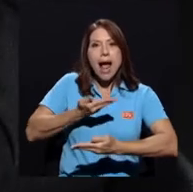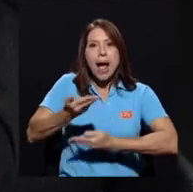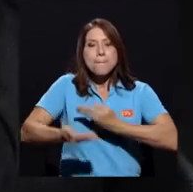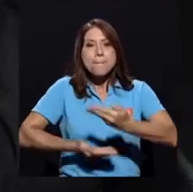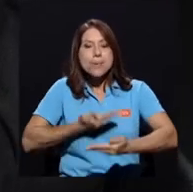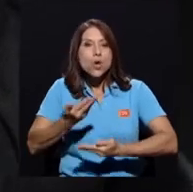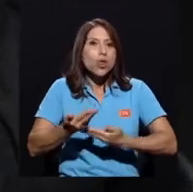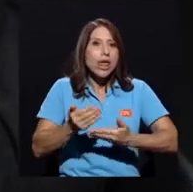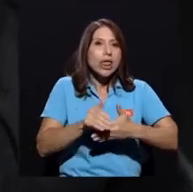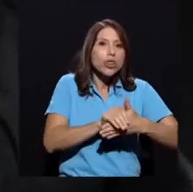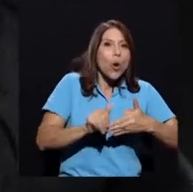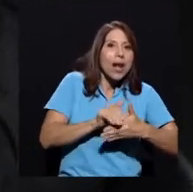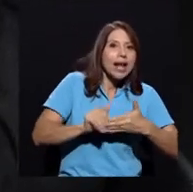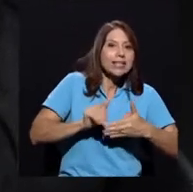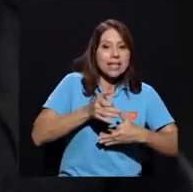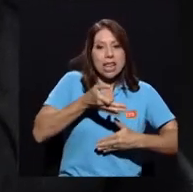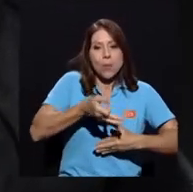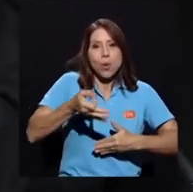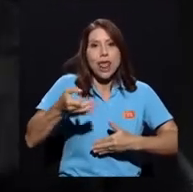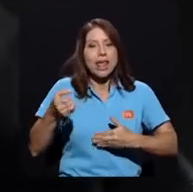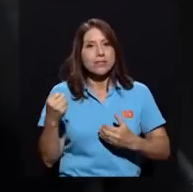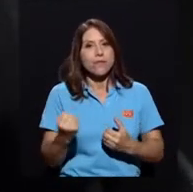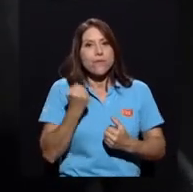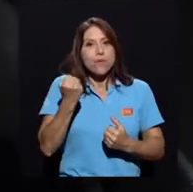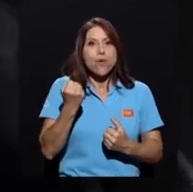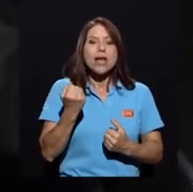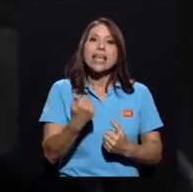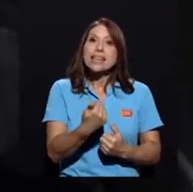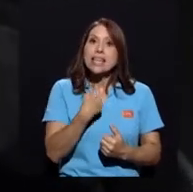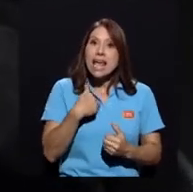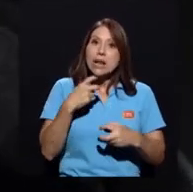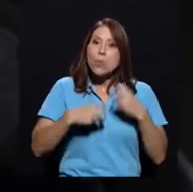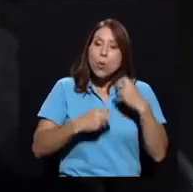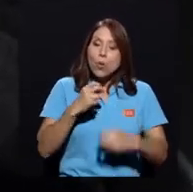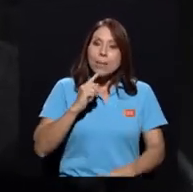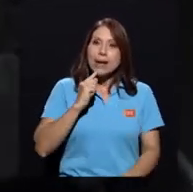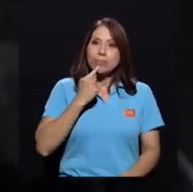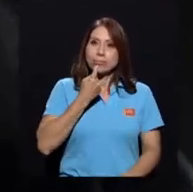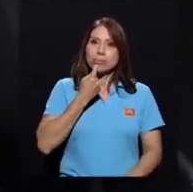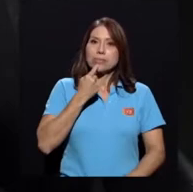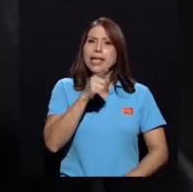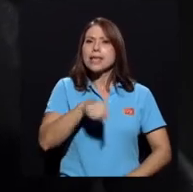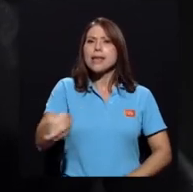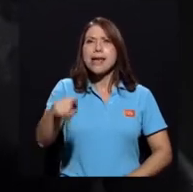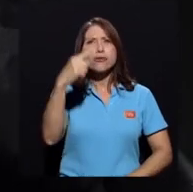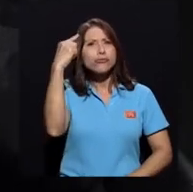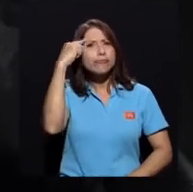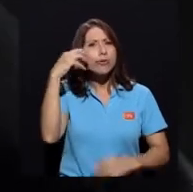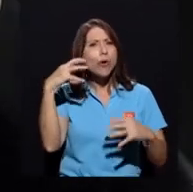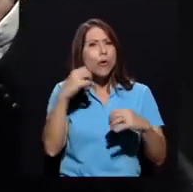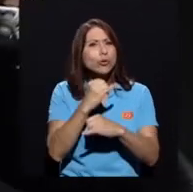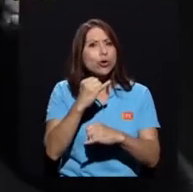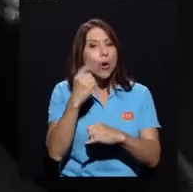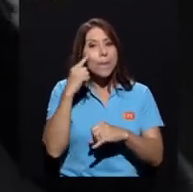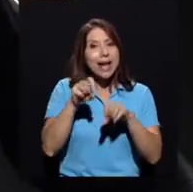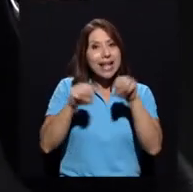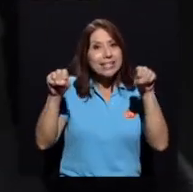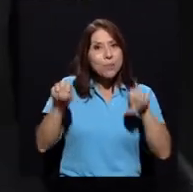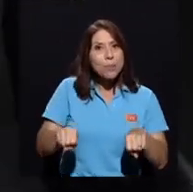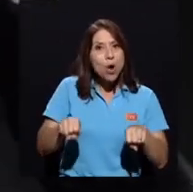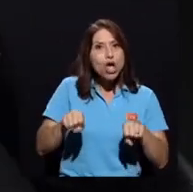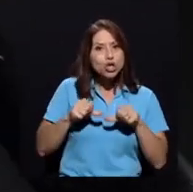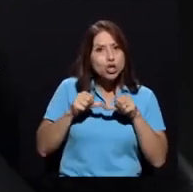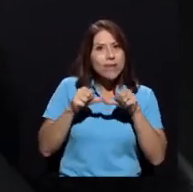de dólares y de monedas duras, tiene un problema seriosísimo, y llegan a una conclusión: para que este régimen sobreviva no puede